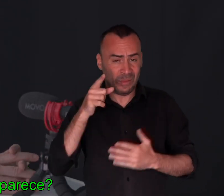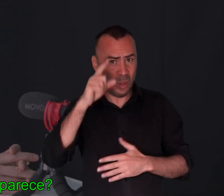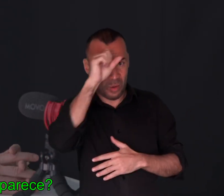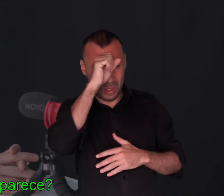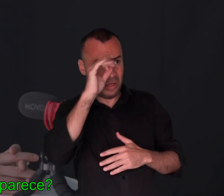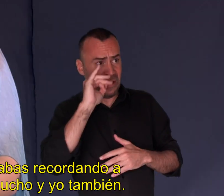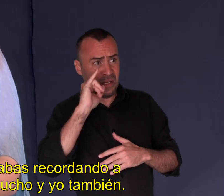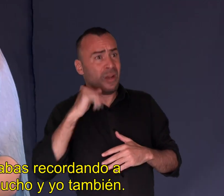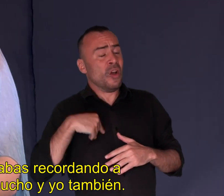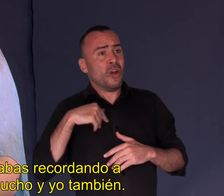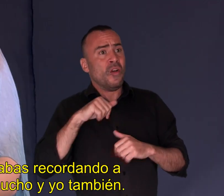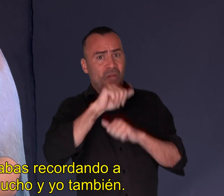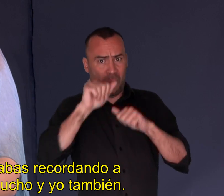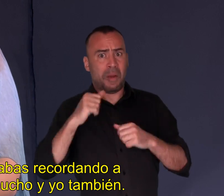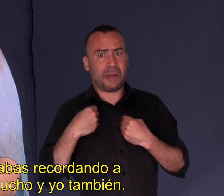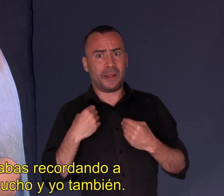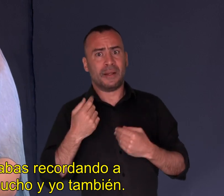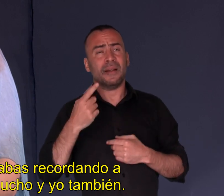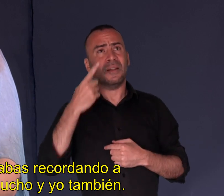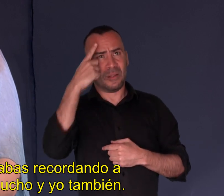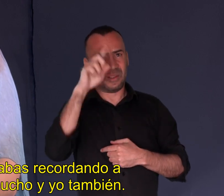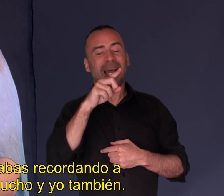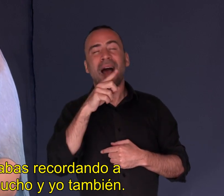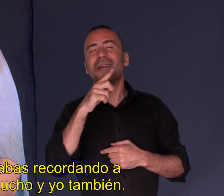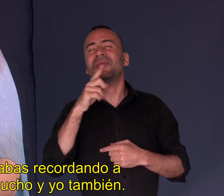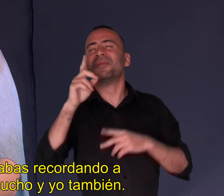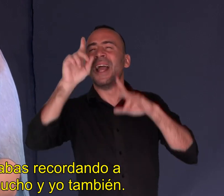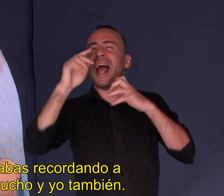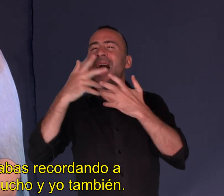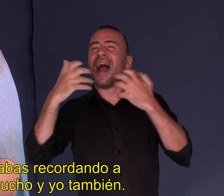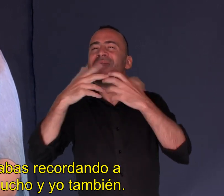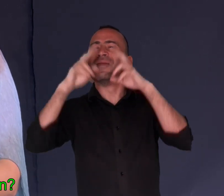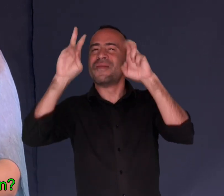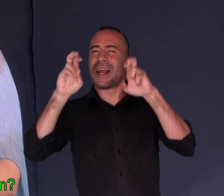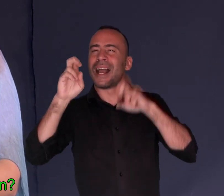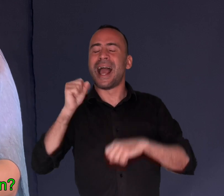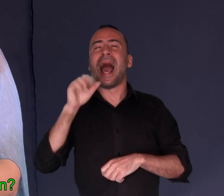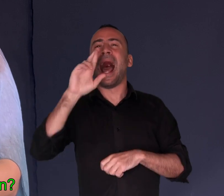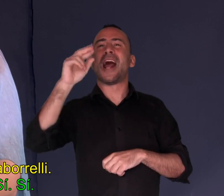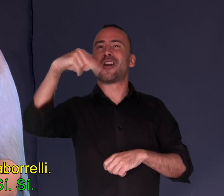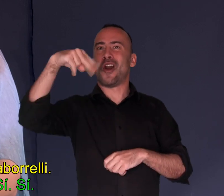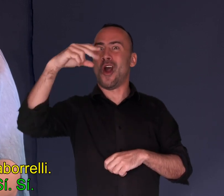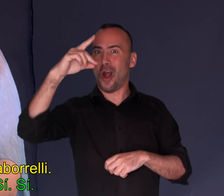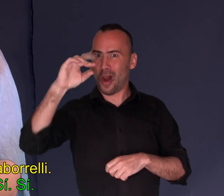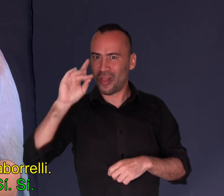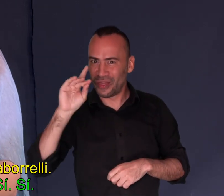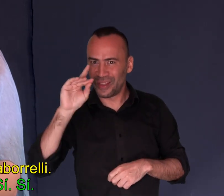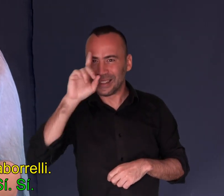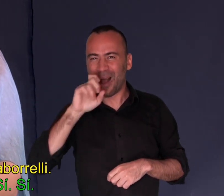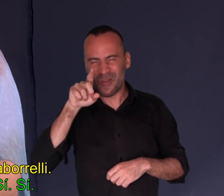no no te parece hombre es que me estabas recordando a alguien que tú quieres mucho y yo también a A